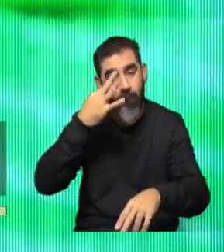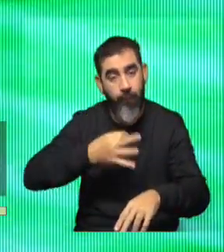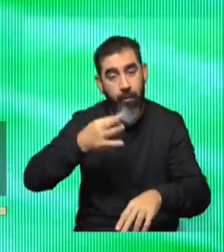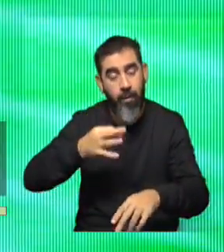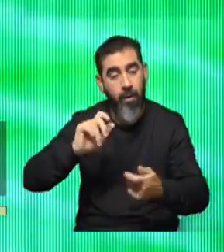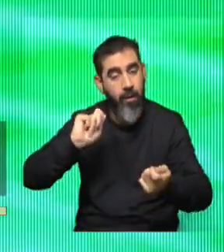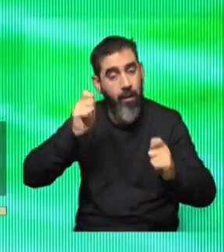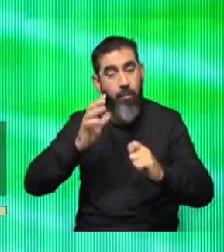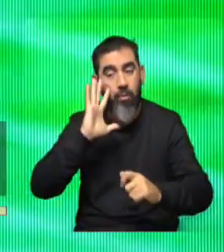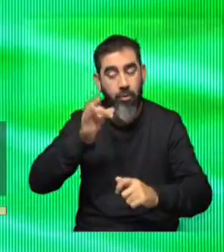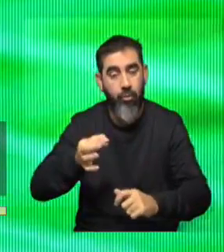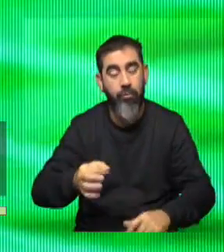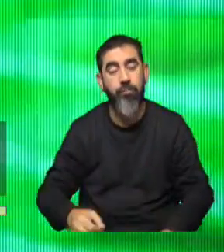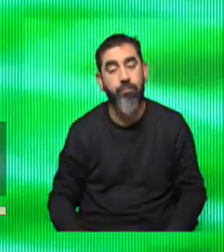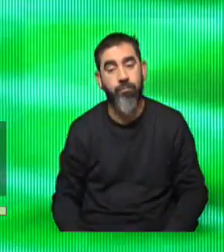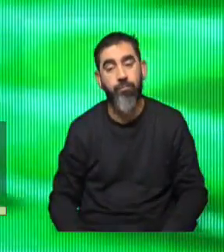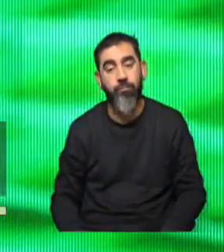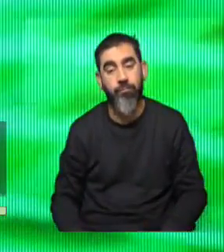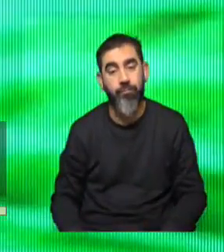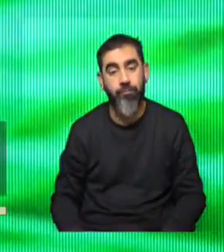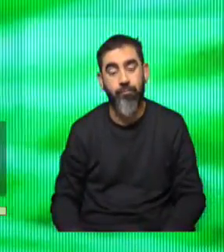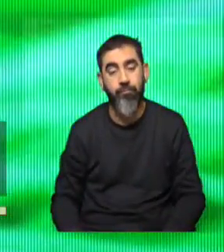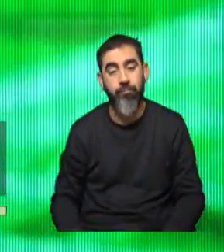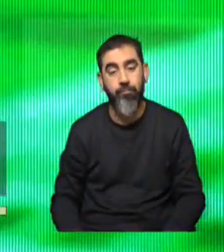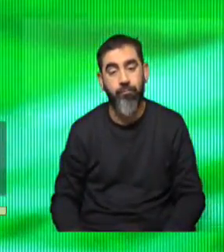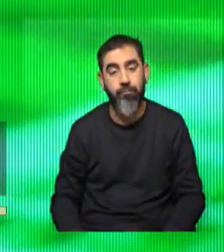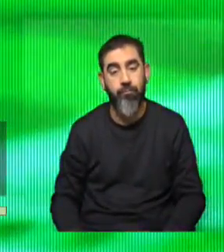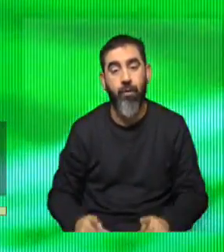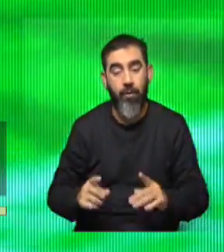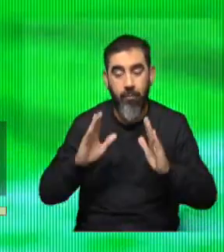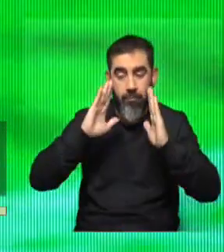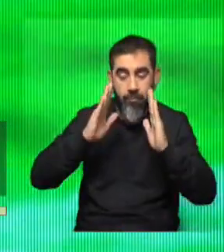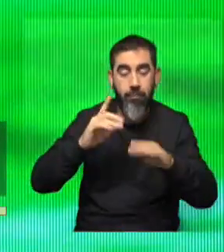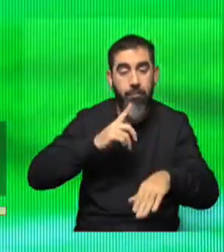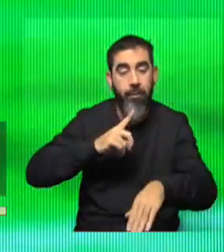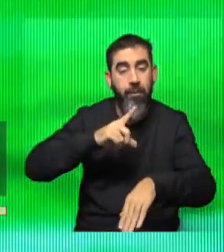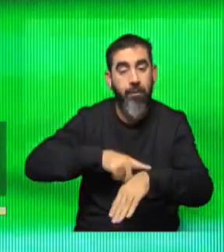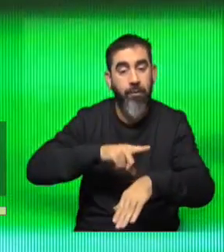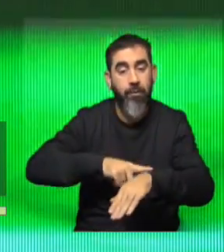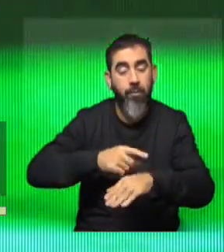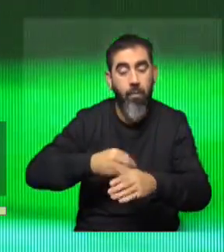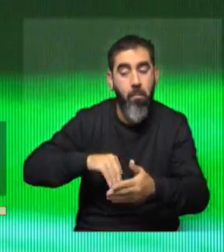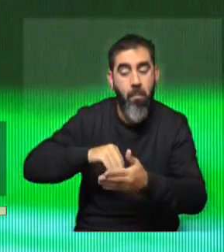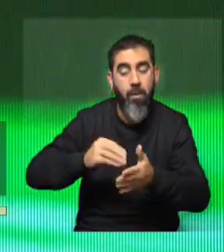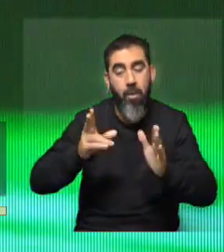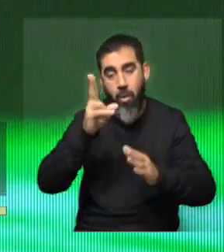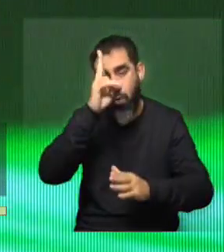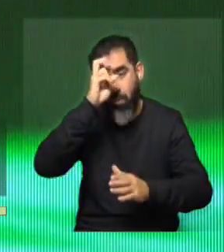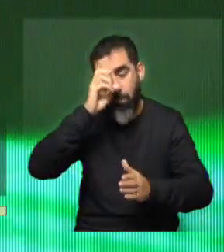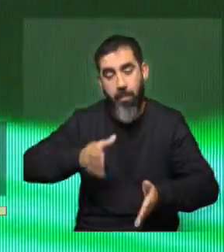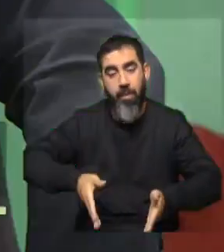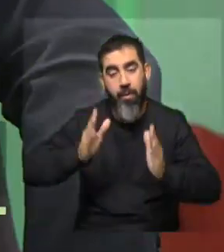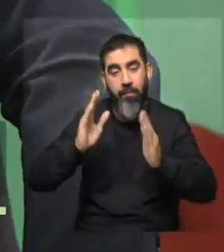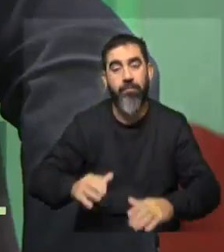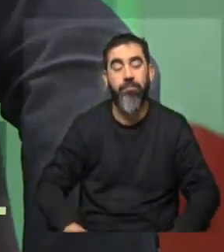los cambios sean reales entonces Parece que tengo que dedicarle mi tiempo por un tiempo más al clínica